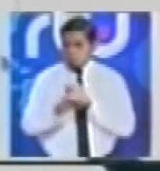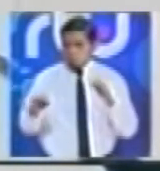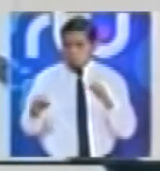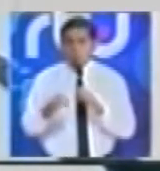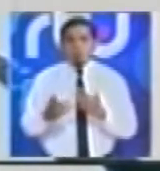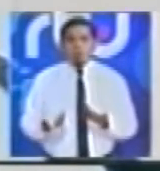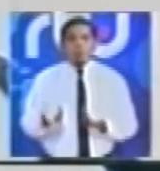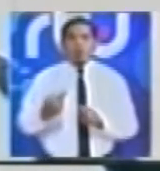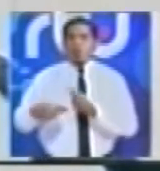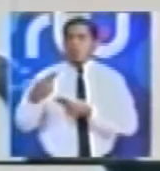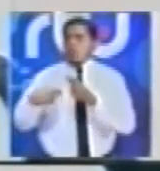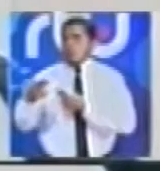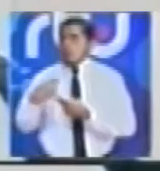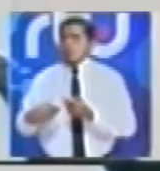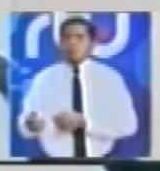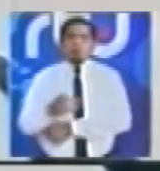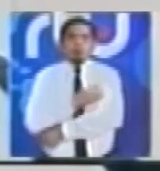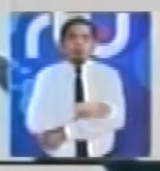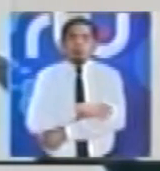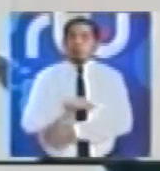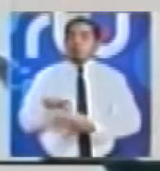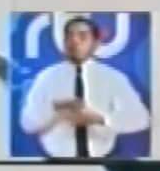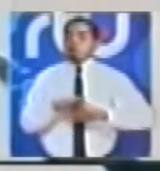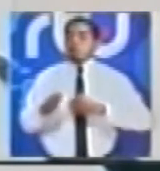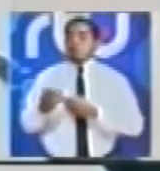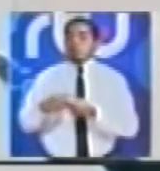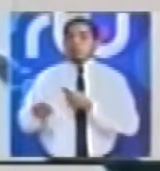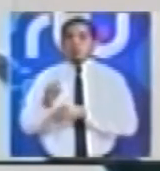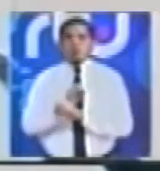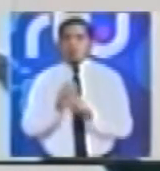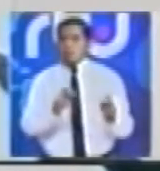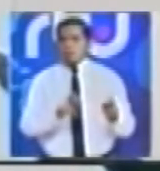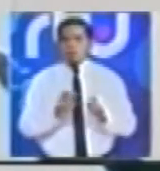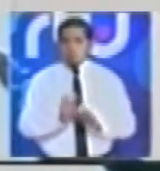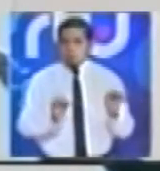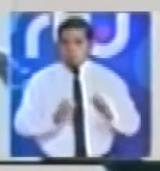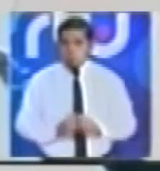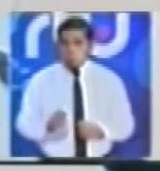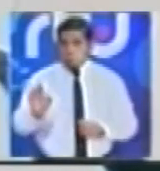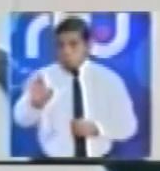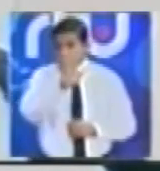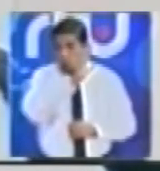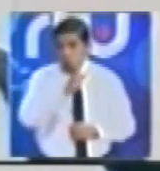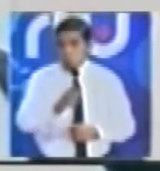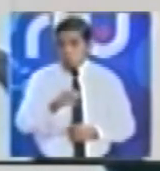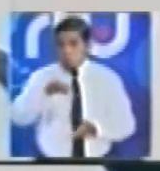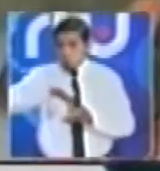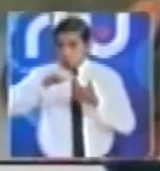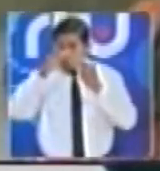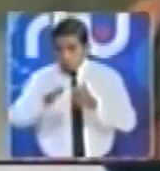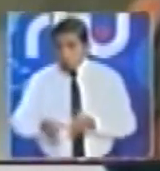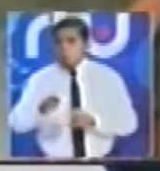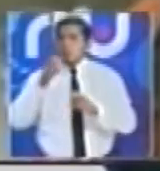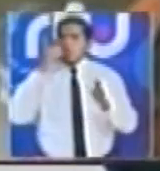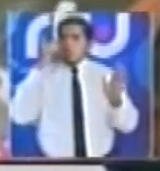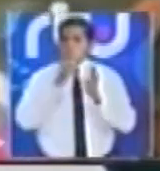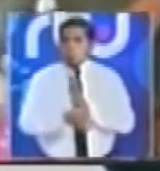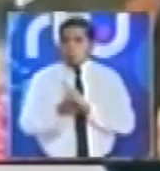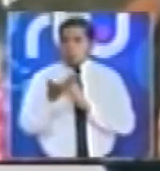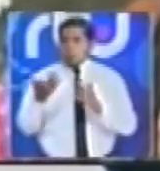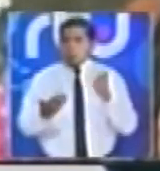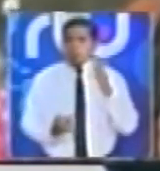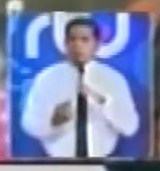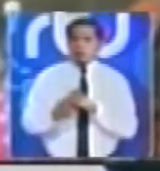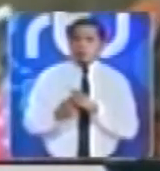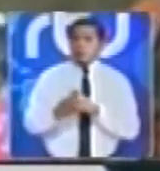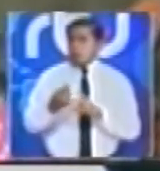ningún tipo de permiso en este sentido. Ustedes como ciudadanos tienen la responsabilidad de denunciar. Optimistas esperan la colaboración